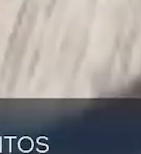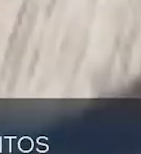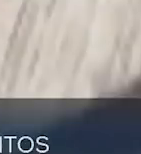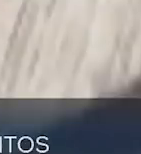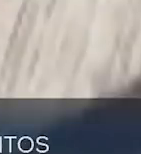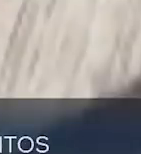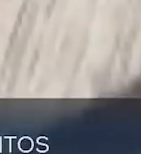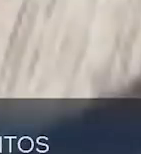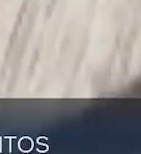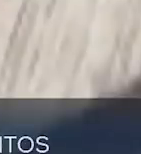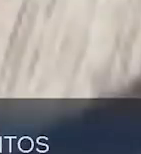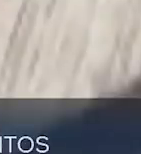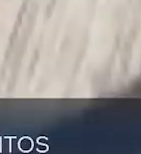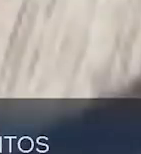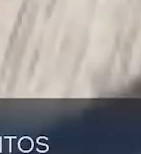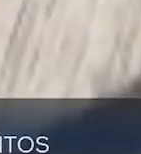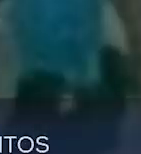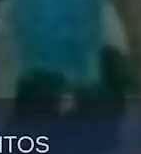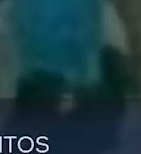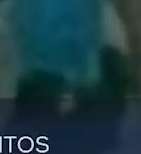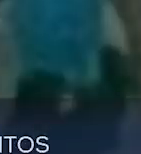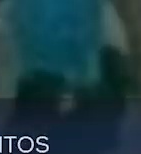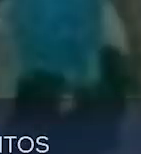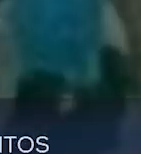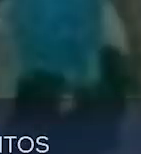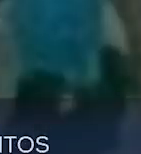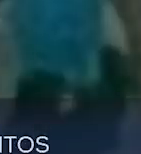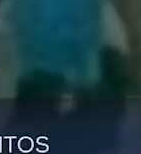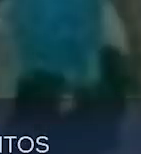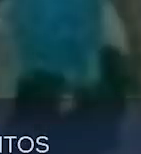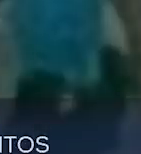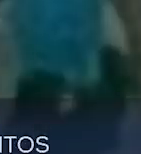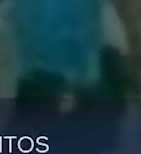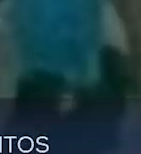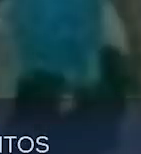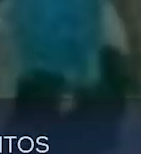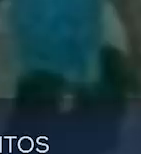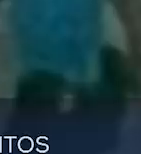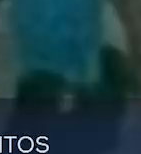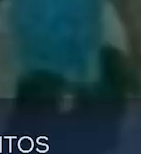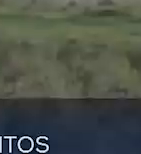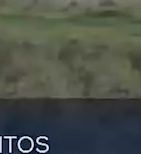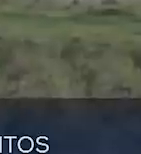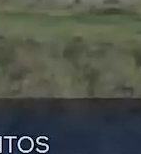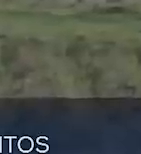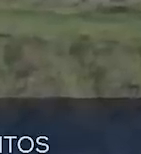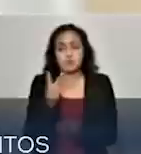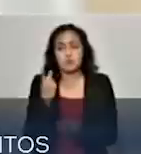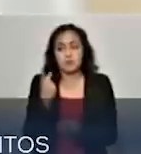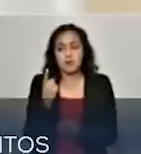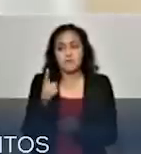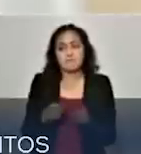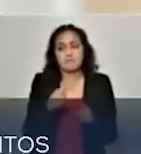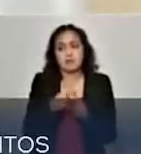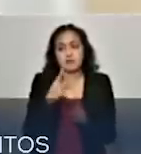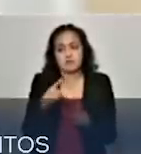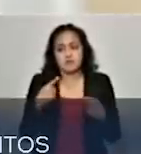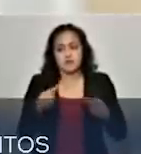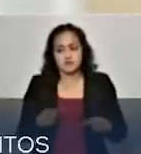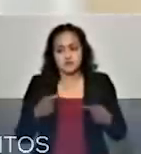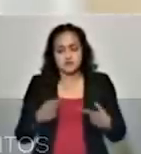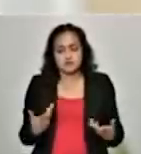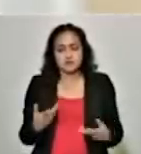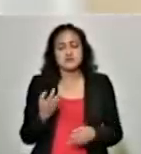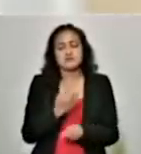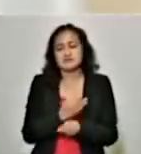han evaluado diferentes escenarios y en todos el riesgo para el descenso de los brigadistas es elevado nos